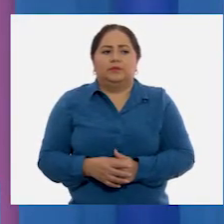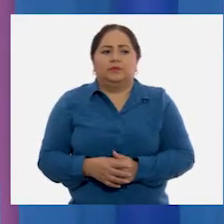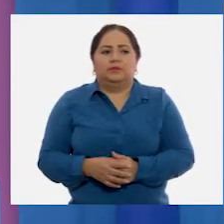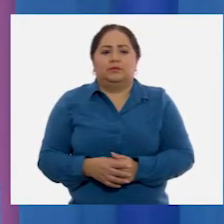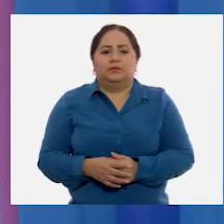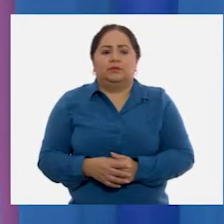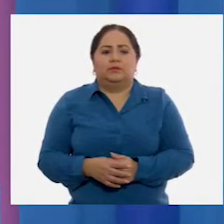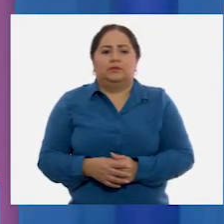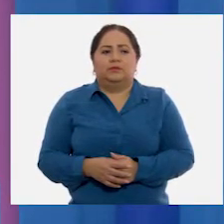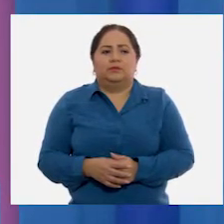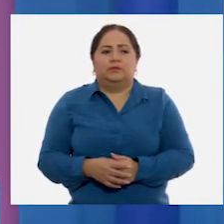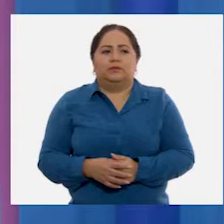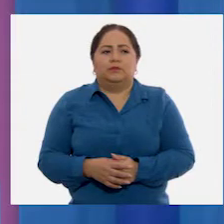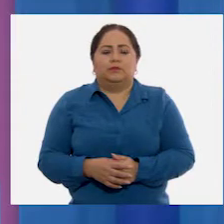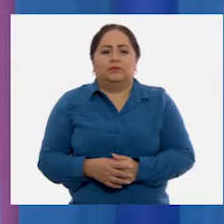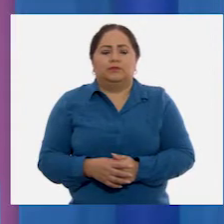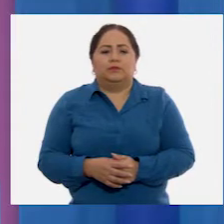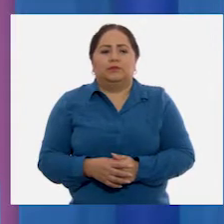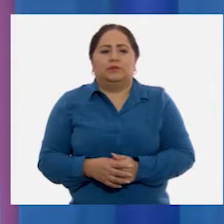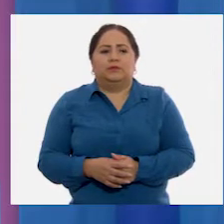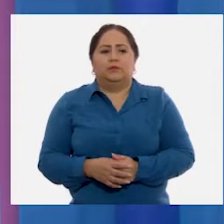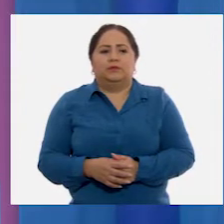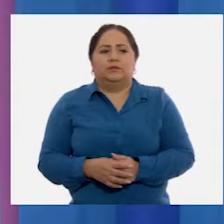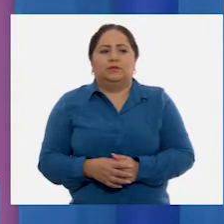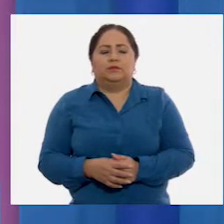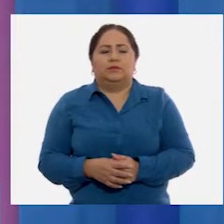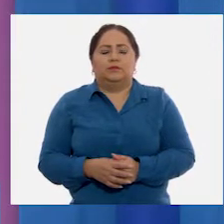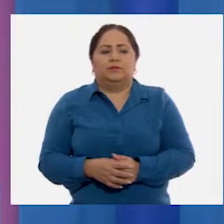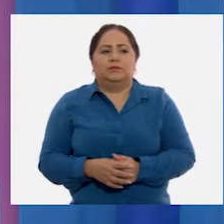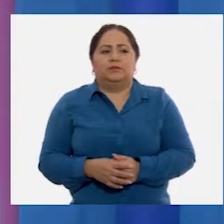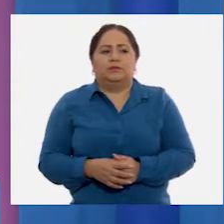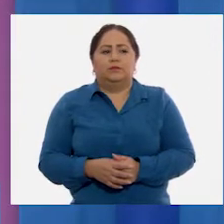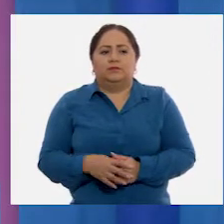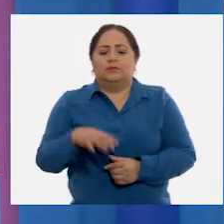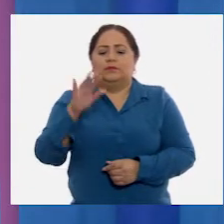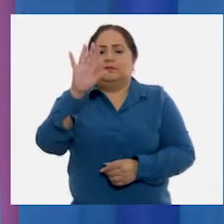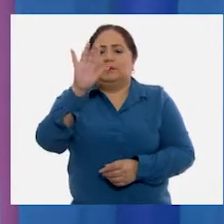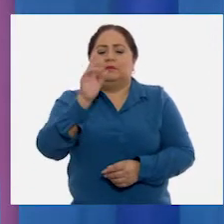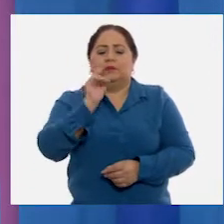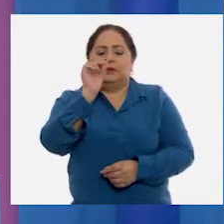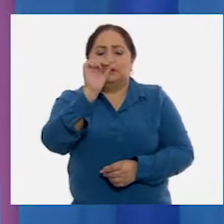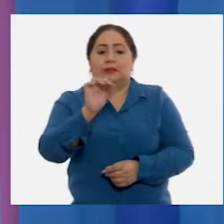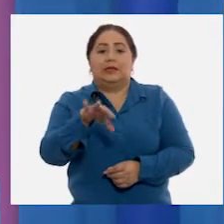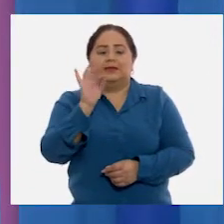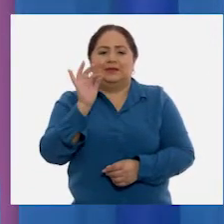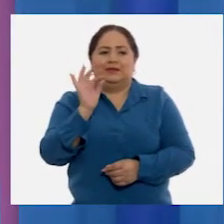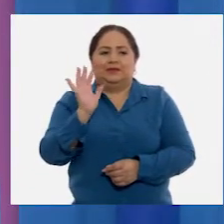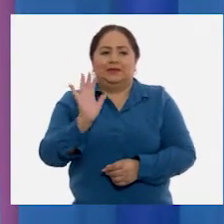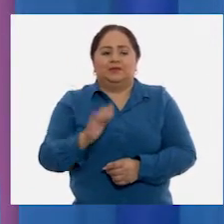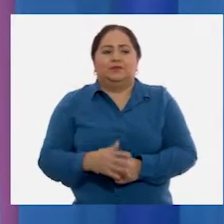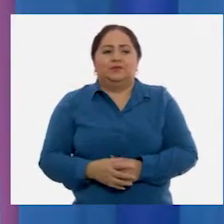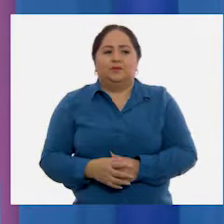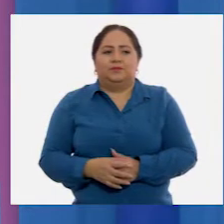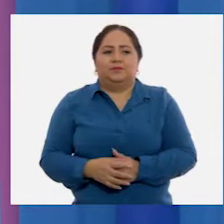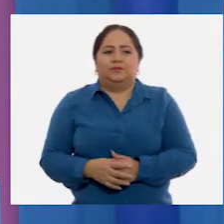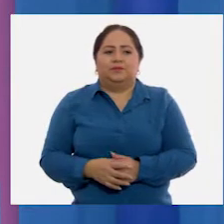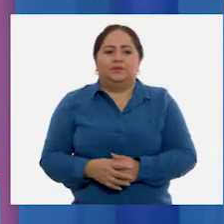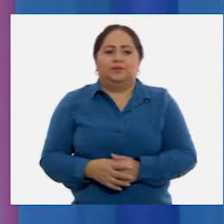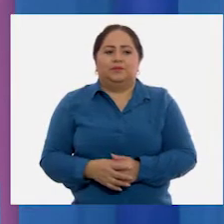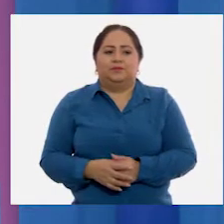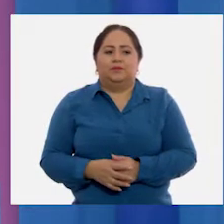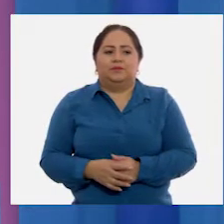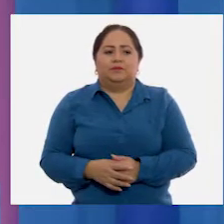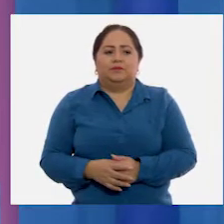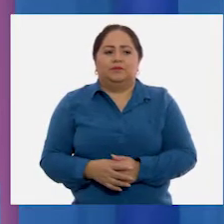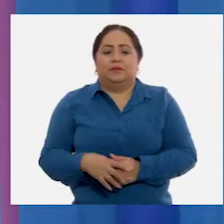dice, pues es que en realidad no lo estoy encontrando, Gaby. Te Solamente está costando dice, trabajo. sí, es que mira, aquí